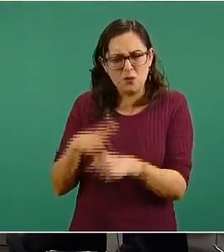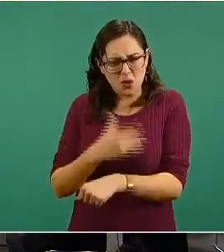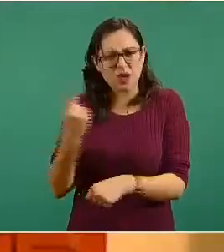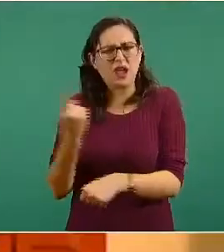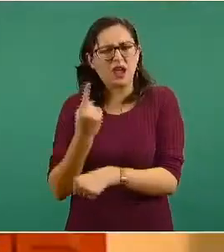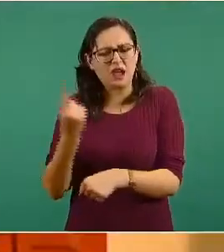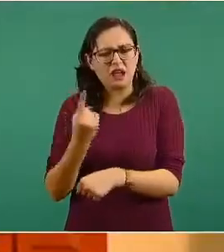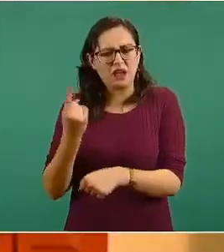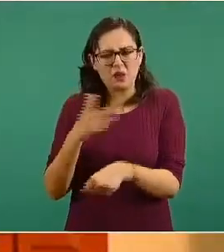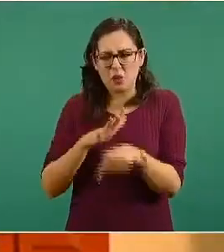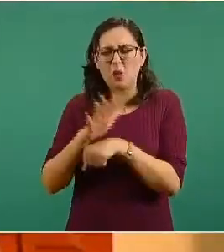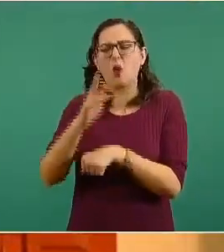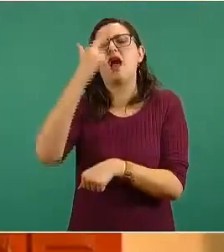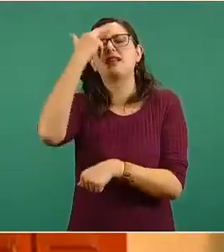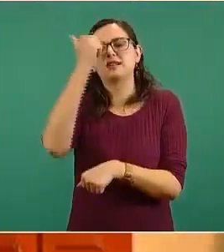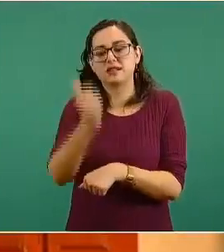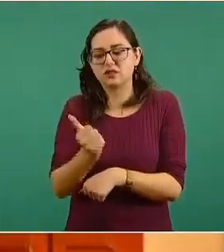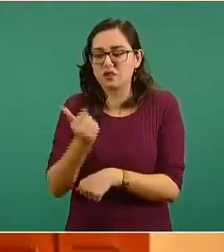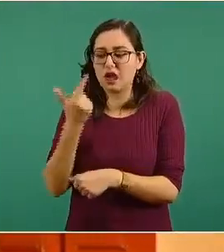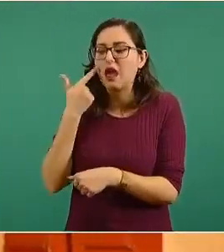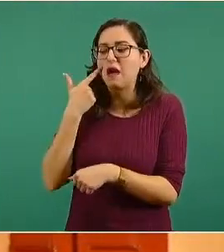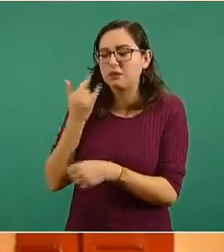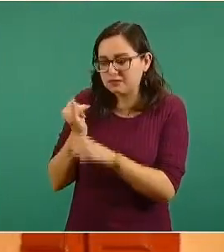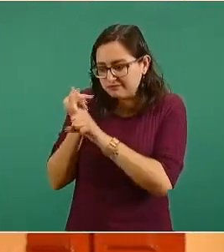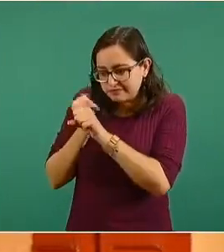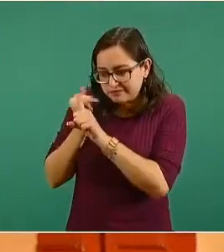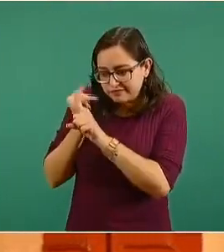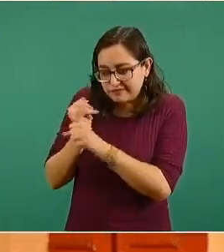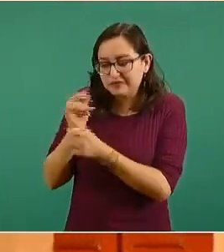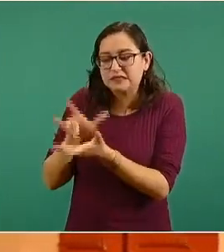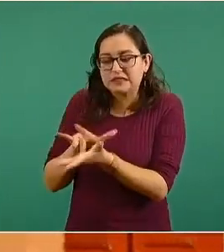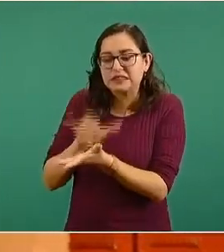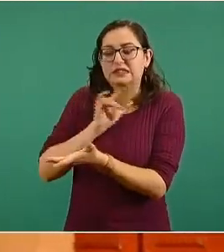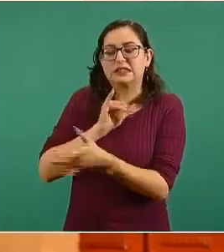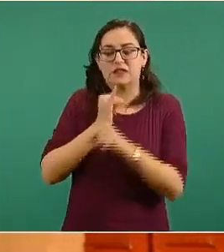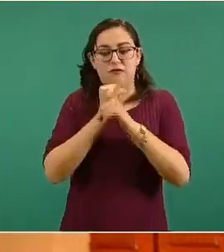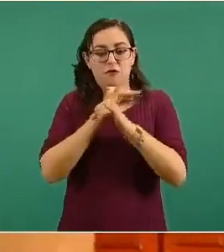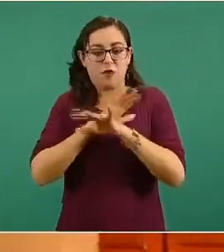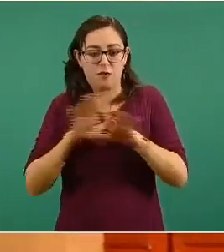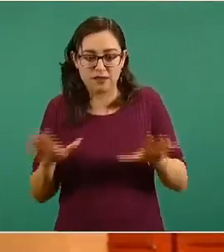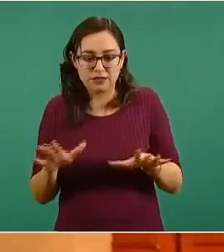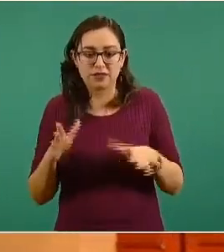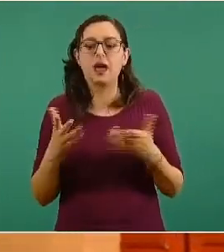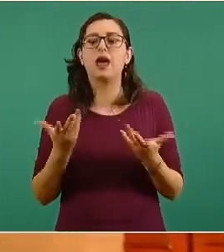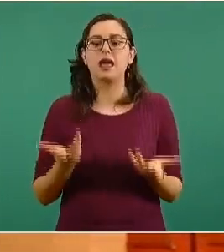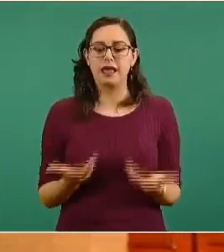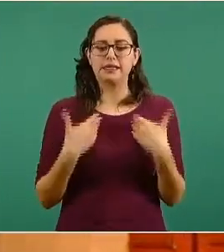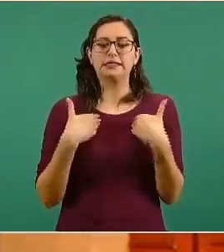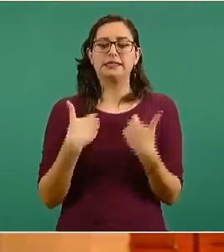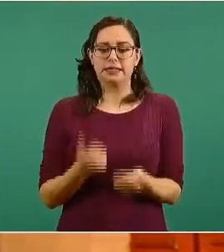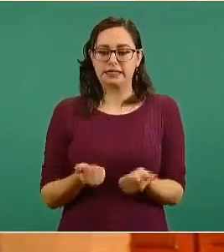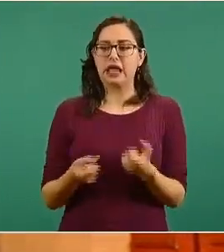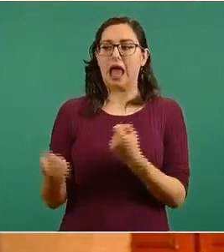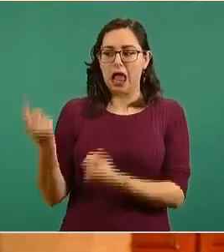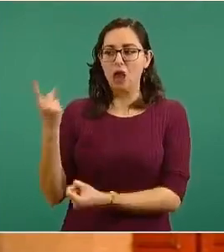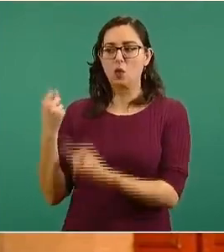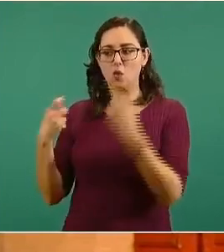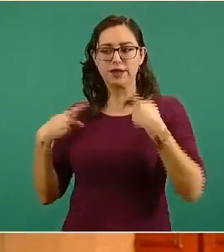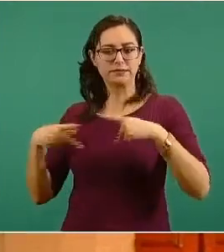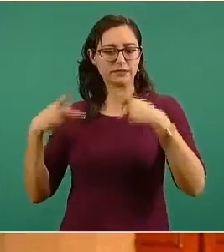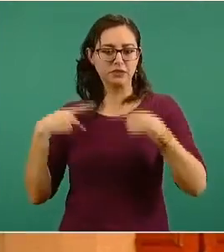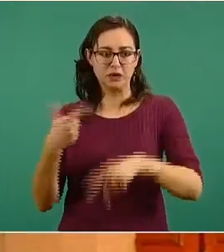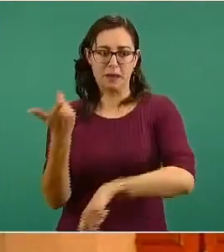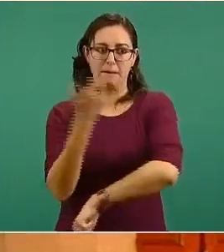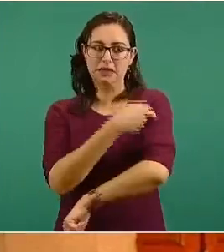eventos producen, la información que se deriva de esos eventos para poder conocer cómo se comporta en la población esta misma